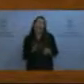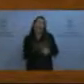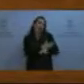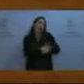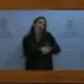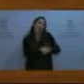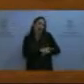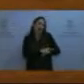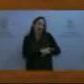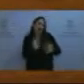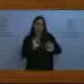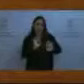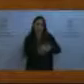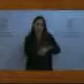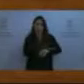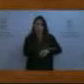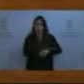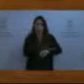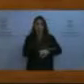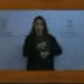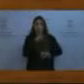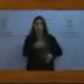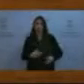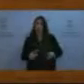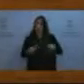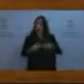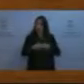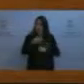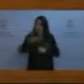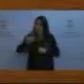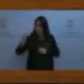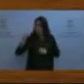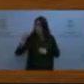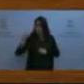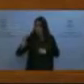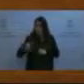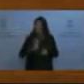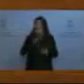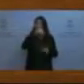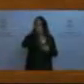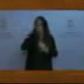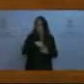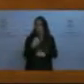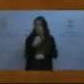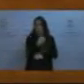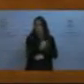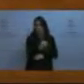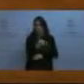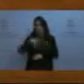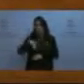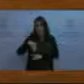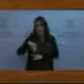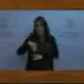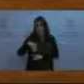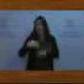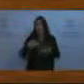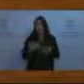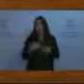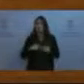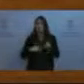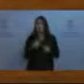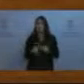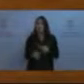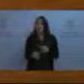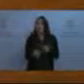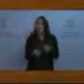es Gobierno porque sus socios, Izquierda Unida, lo votaron al presidente y, como consecuencia de ello,